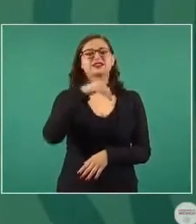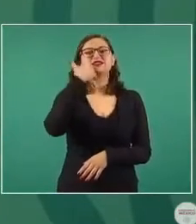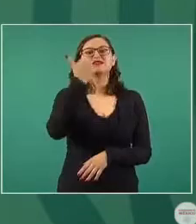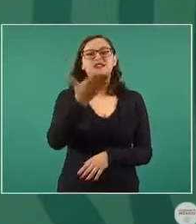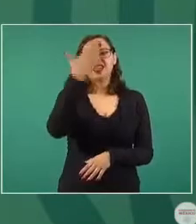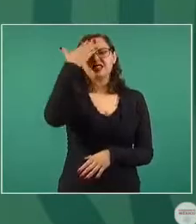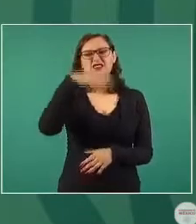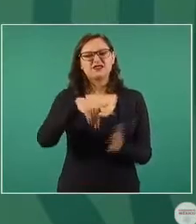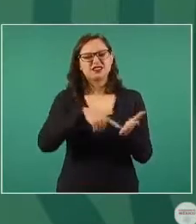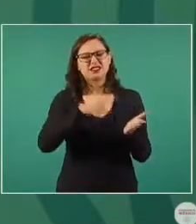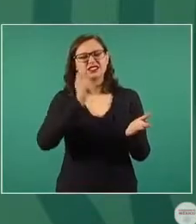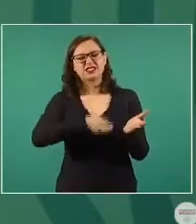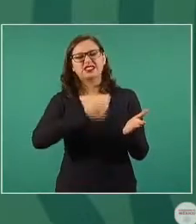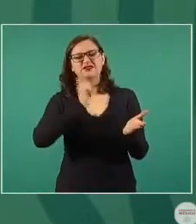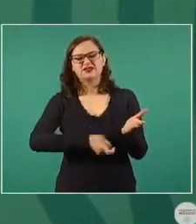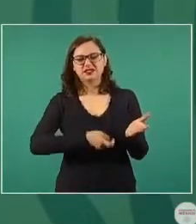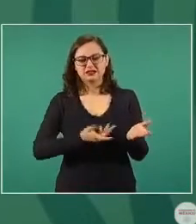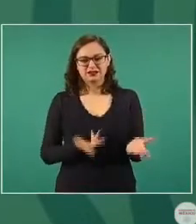muchísimas cosas